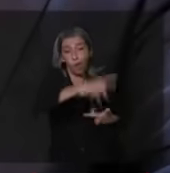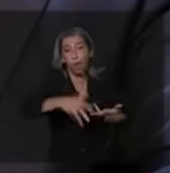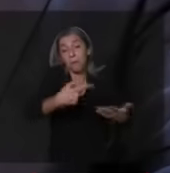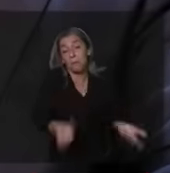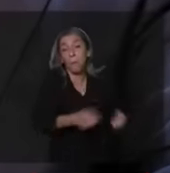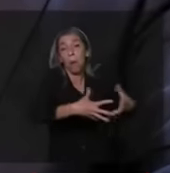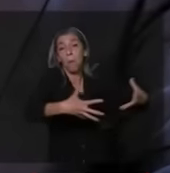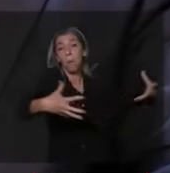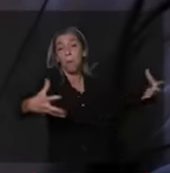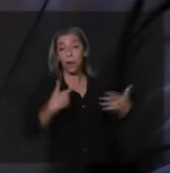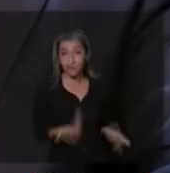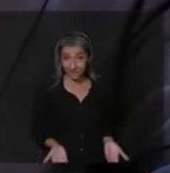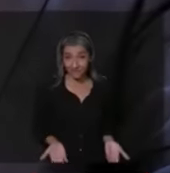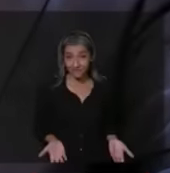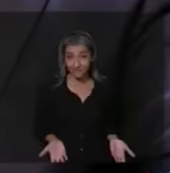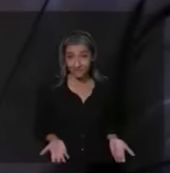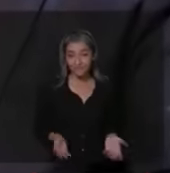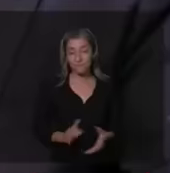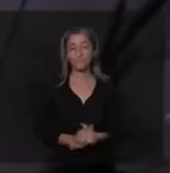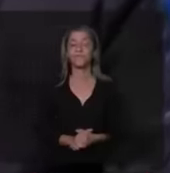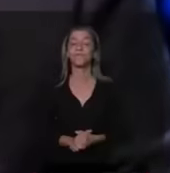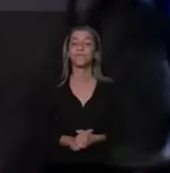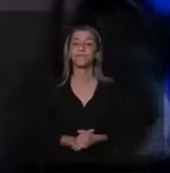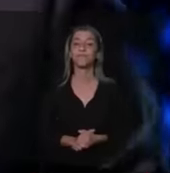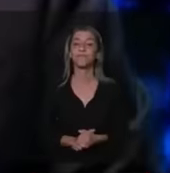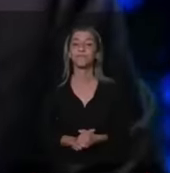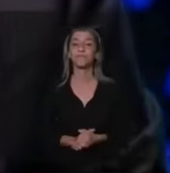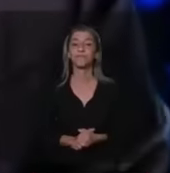es distinta. Candidato Más. Bueno,